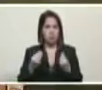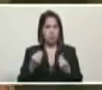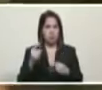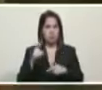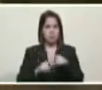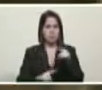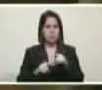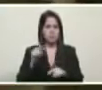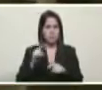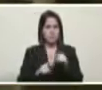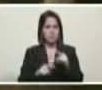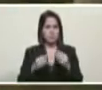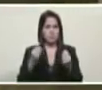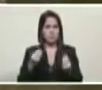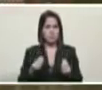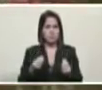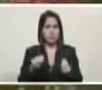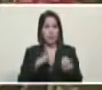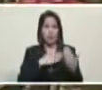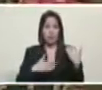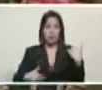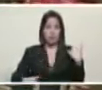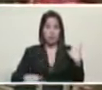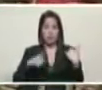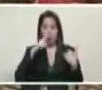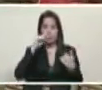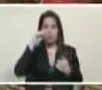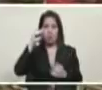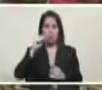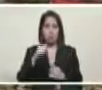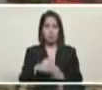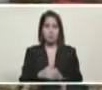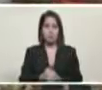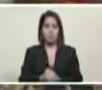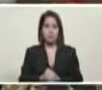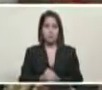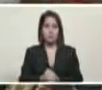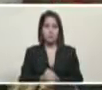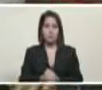abrazo por parte del presidente Nicolás Maduro Moros.